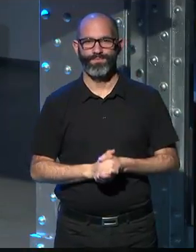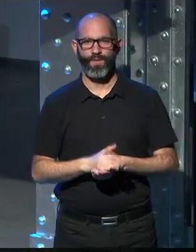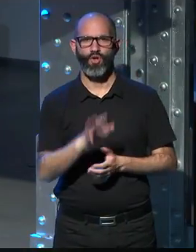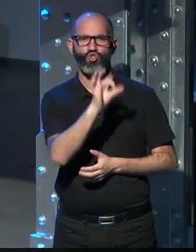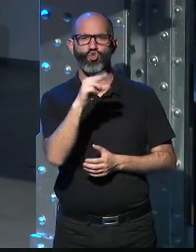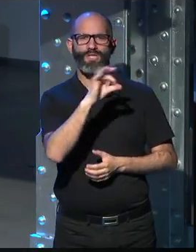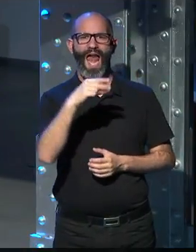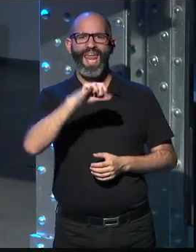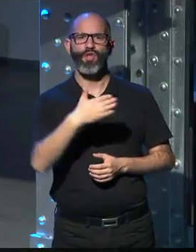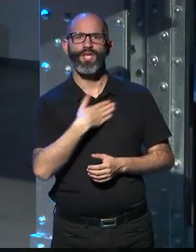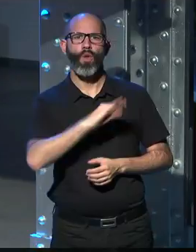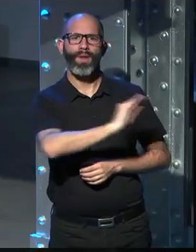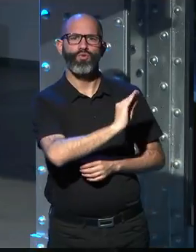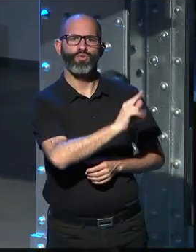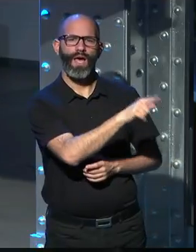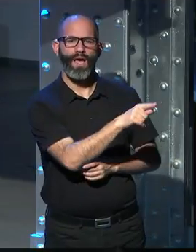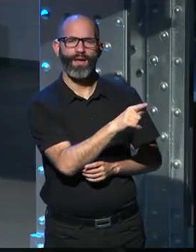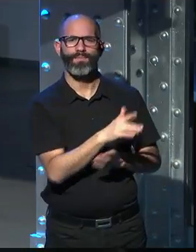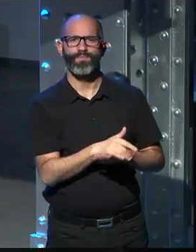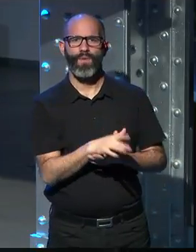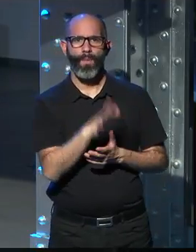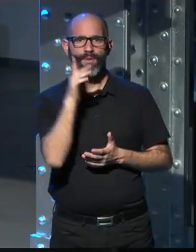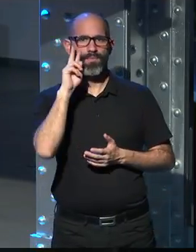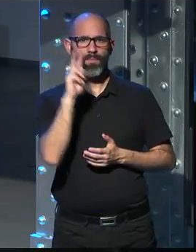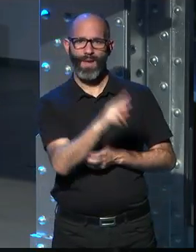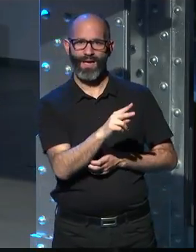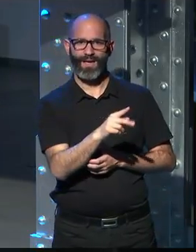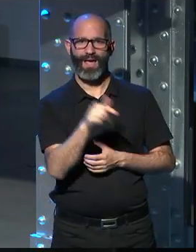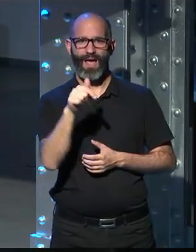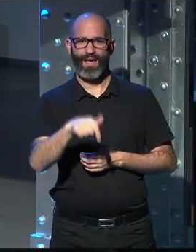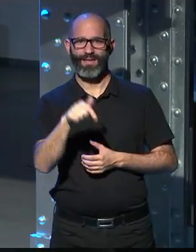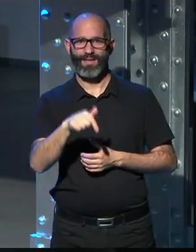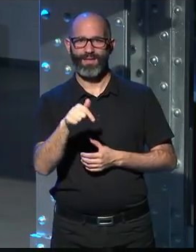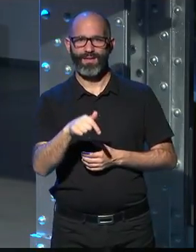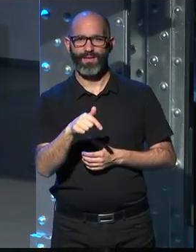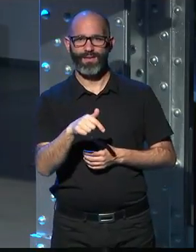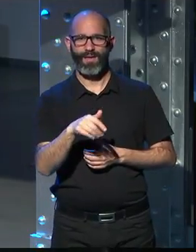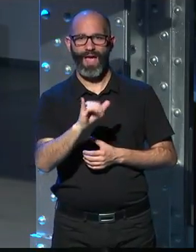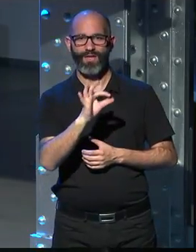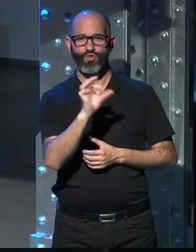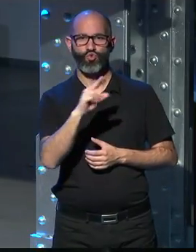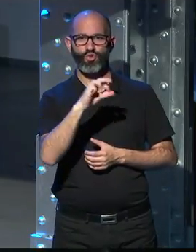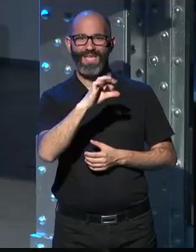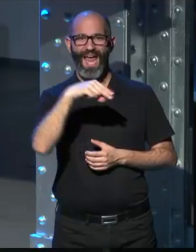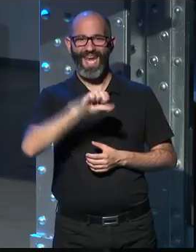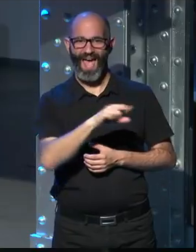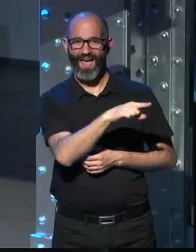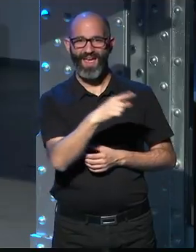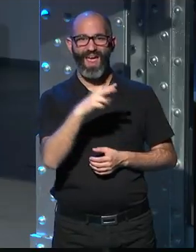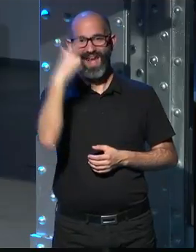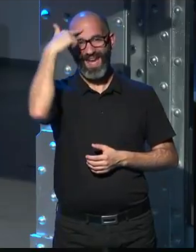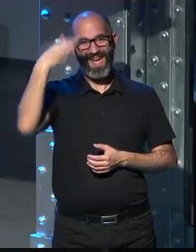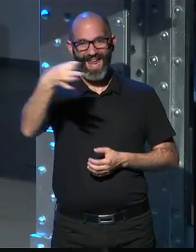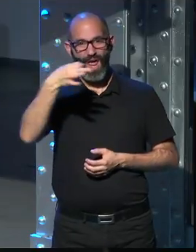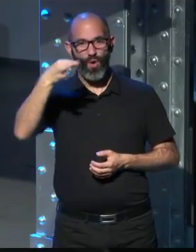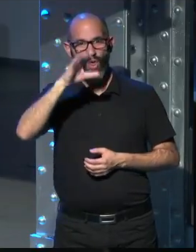Susana, yo te quería preguntar, porque aquí donde ven, la verdad es que tenemos a Susana como neurocientífica,